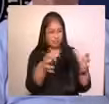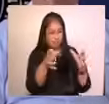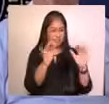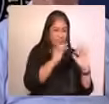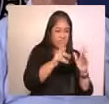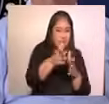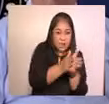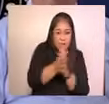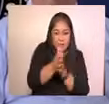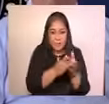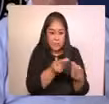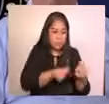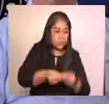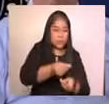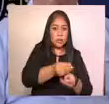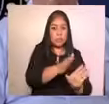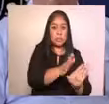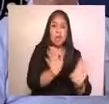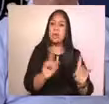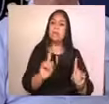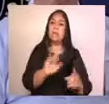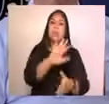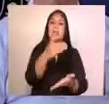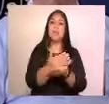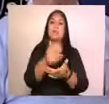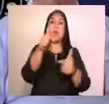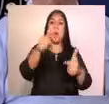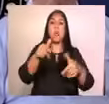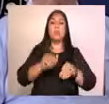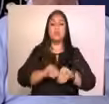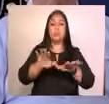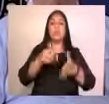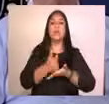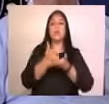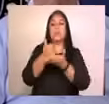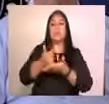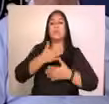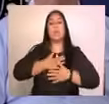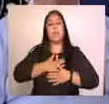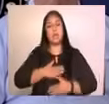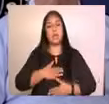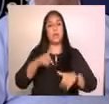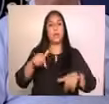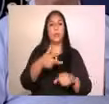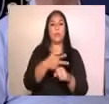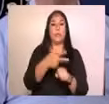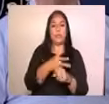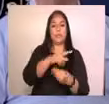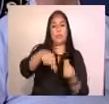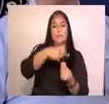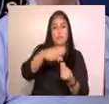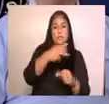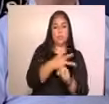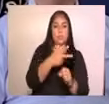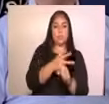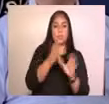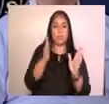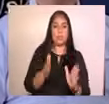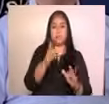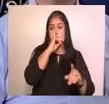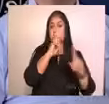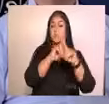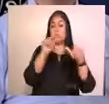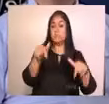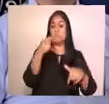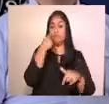estrategia amplia que contribuirá a la tranquilidad de las familias guatemaltecas. Demostraremos, como lo hemos hecho hasta ahora,